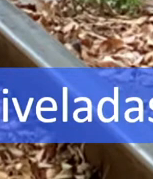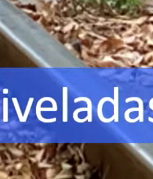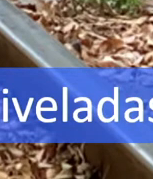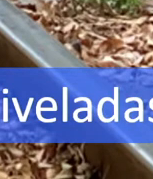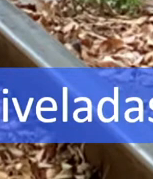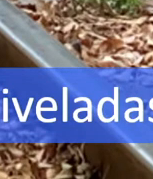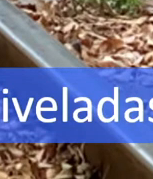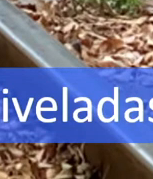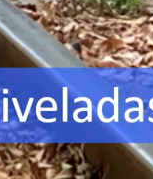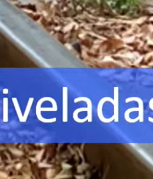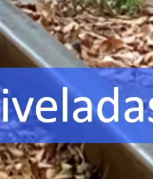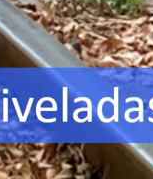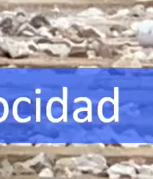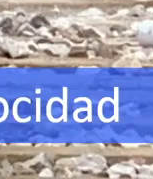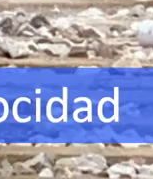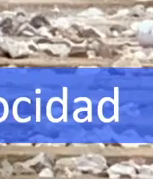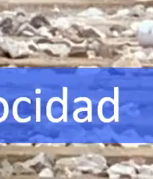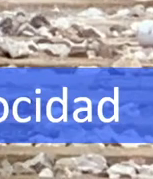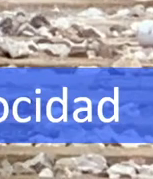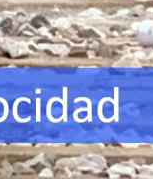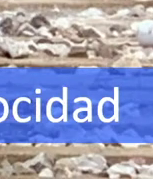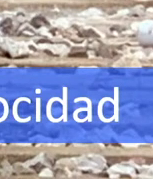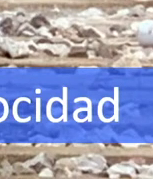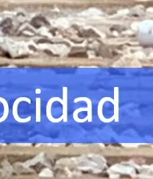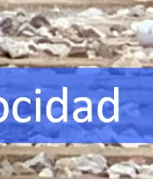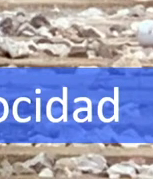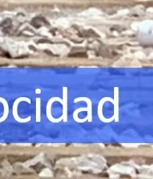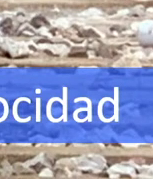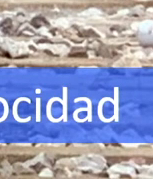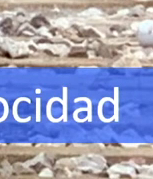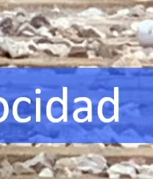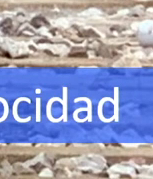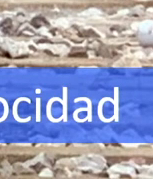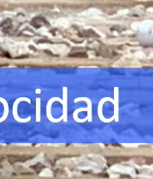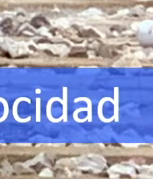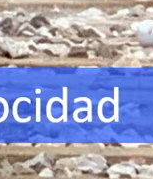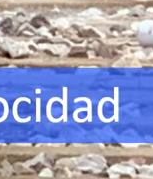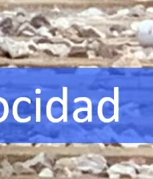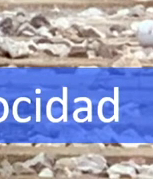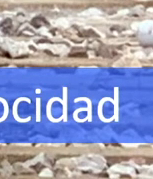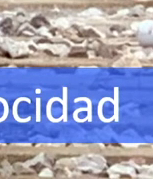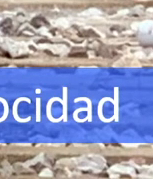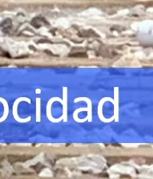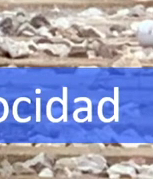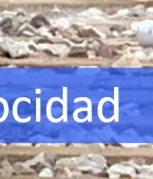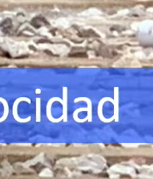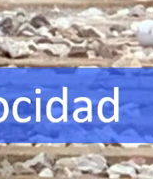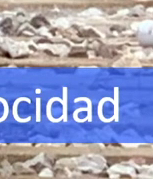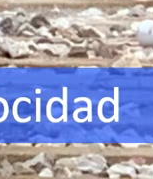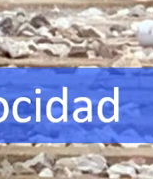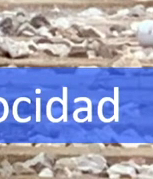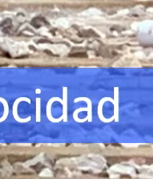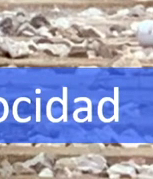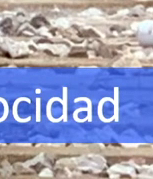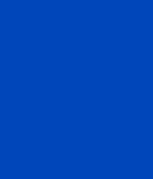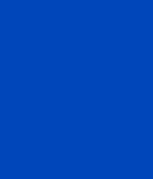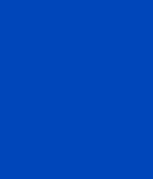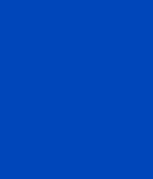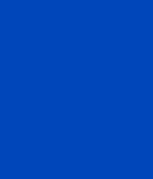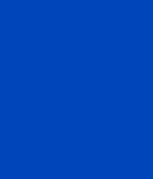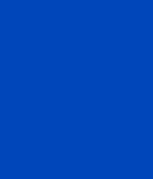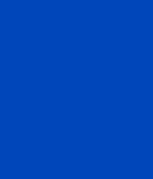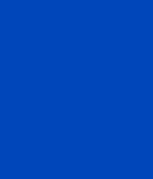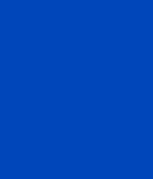50 kilómetros y eso redundará en un beneficio muy importante en los tiempos de traslado y recorrido para